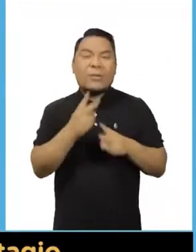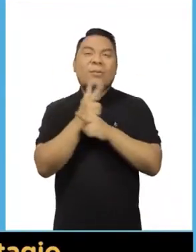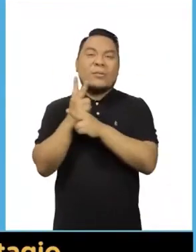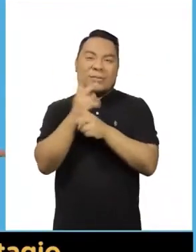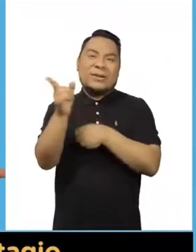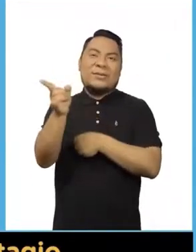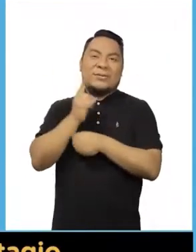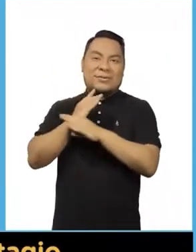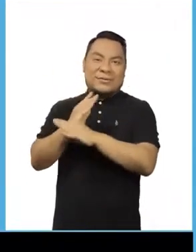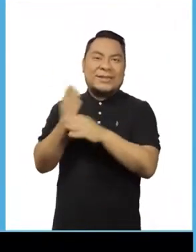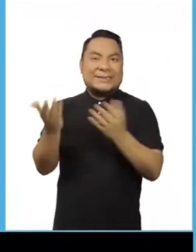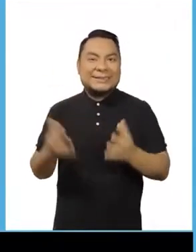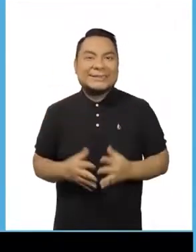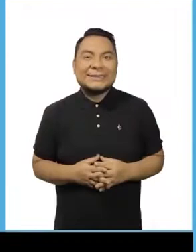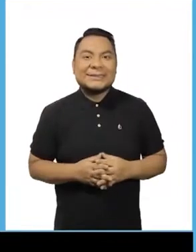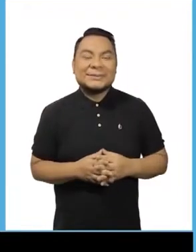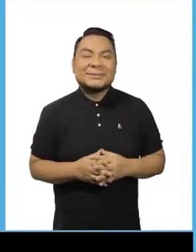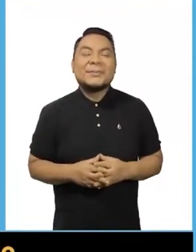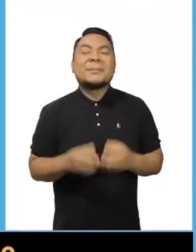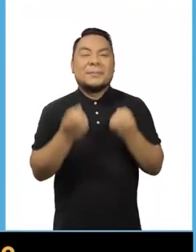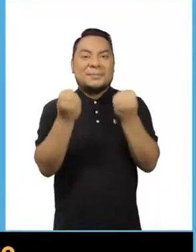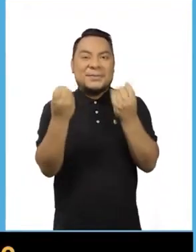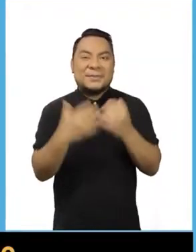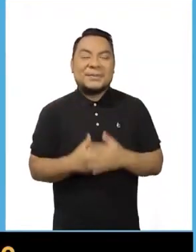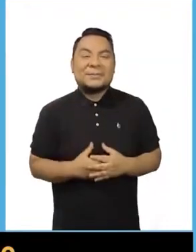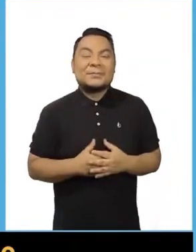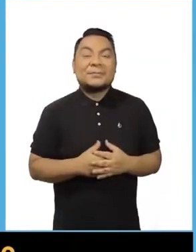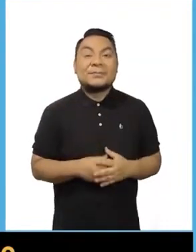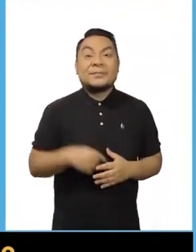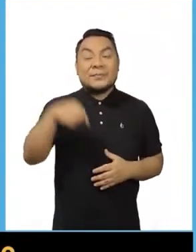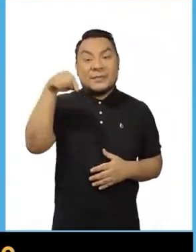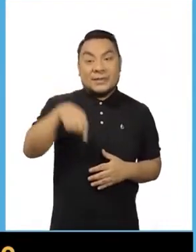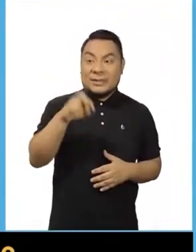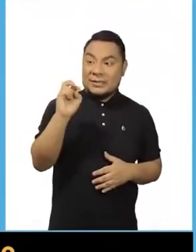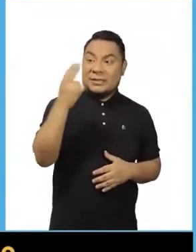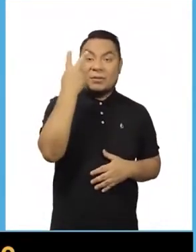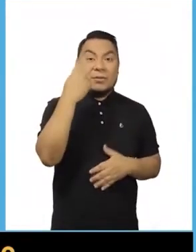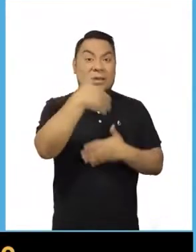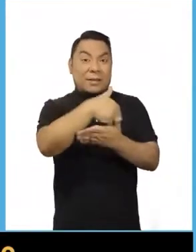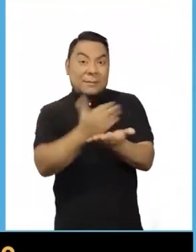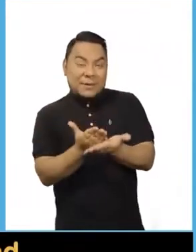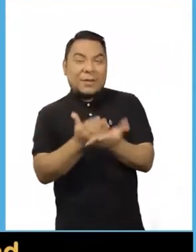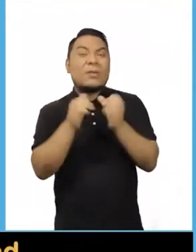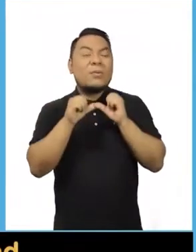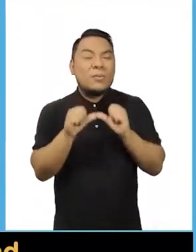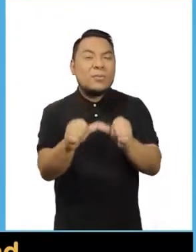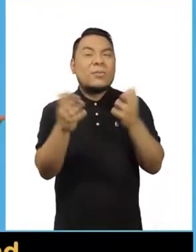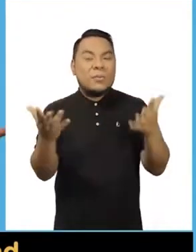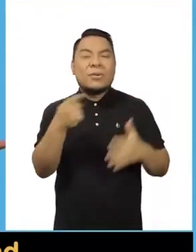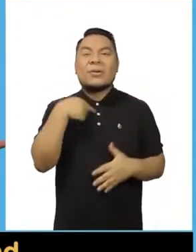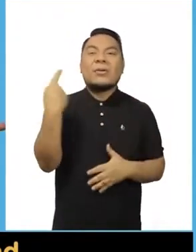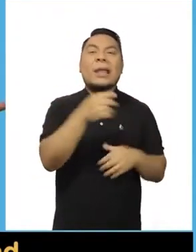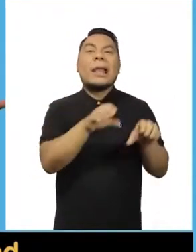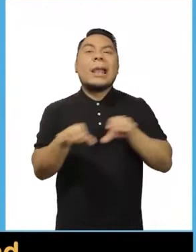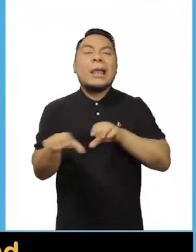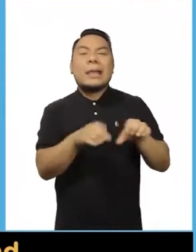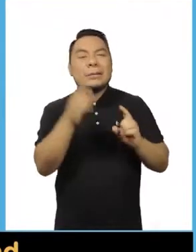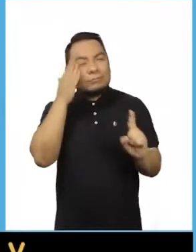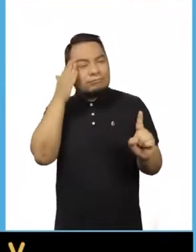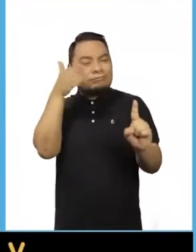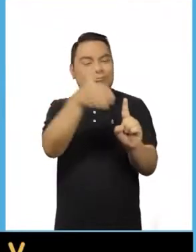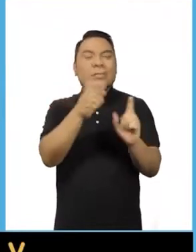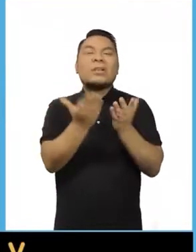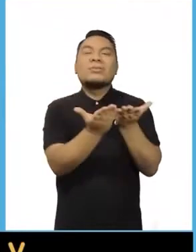proteges, nos cuidamos del contagio. Muy bien, en este segundo bloque continuamos con